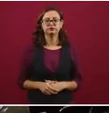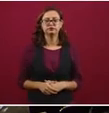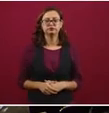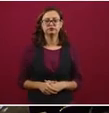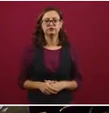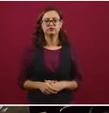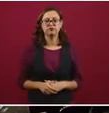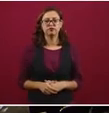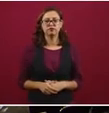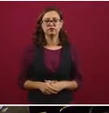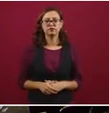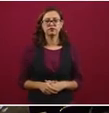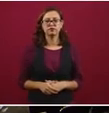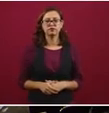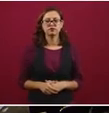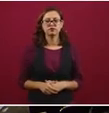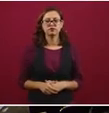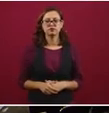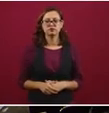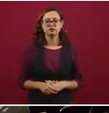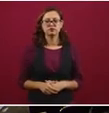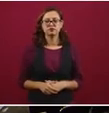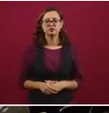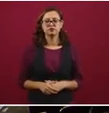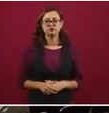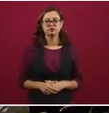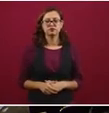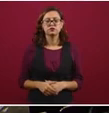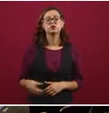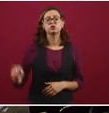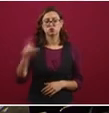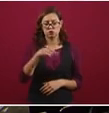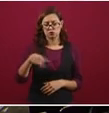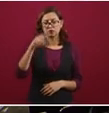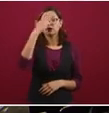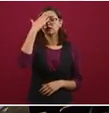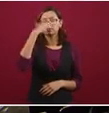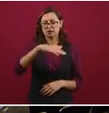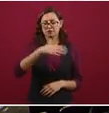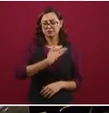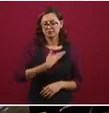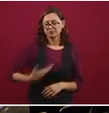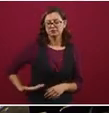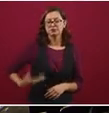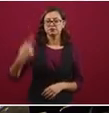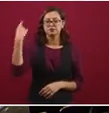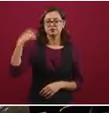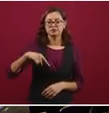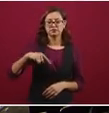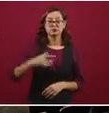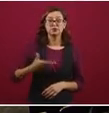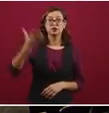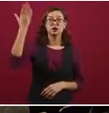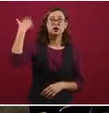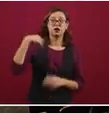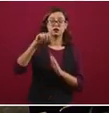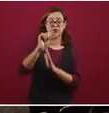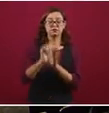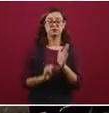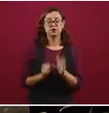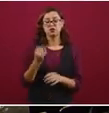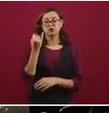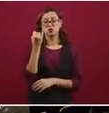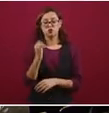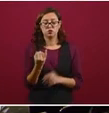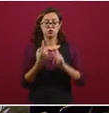Como es de su conocimiento, por instrucciones del presidente de la República, desde el mes de junio